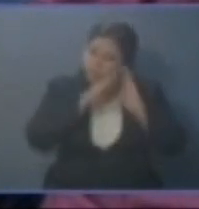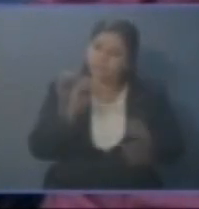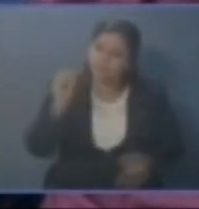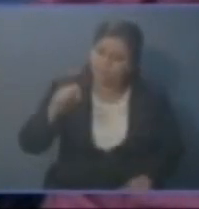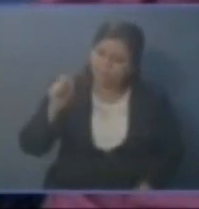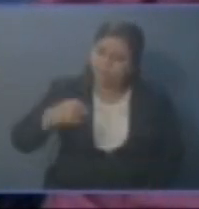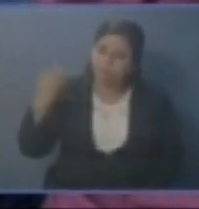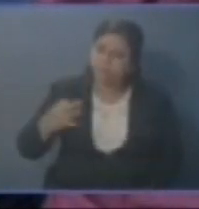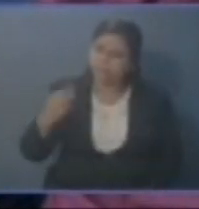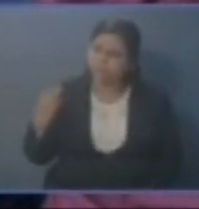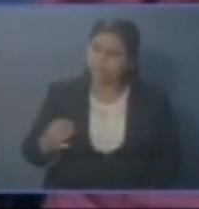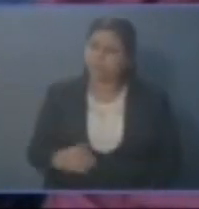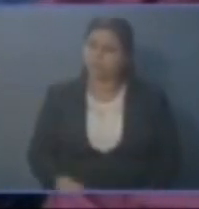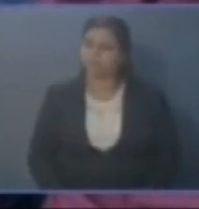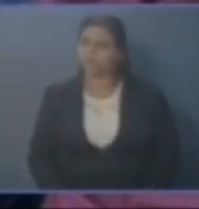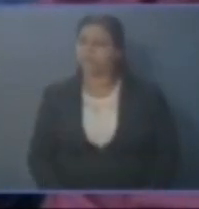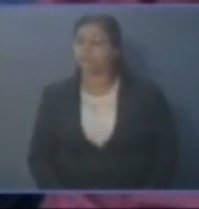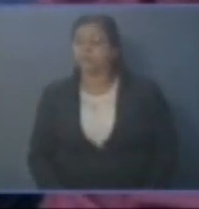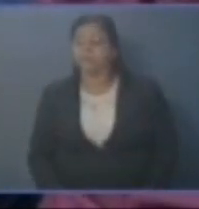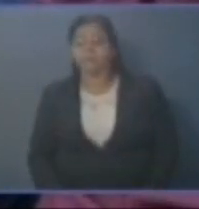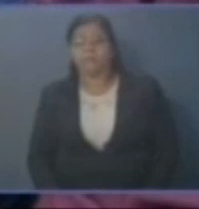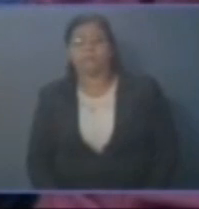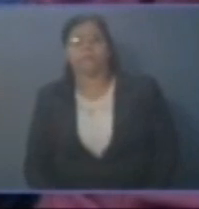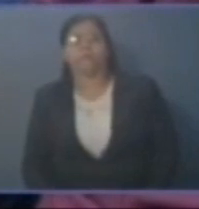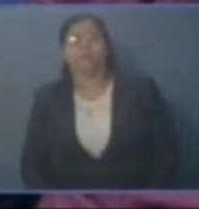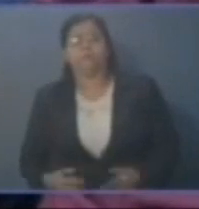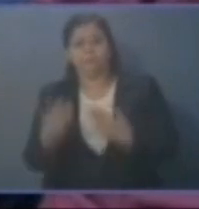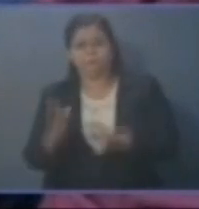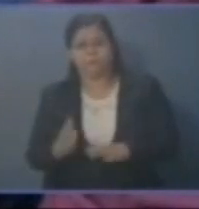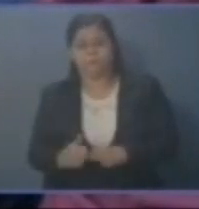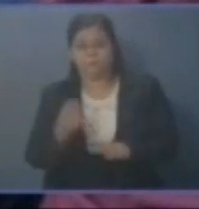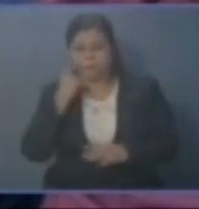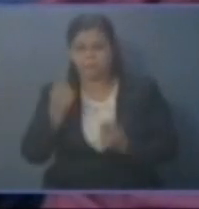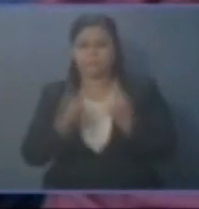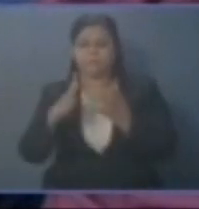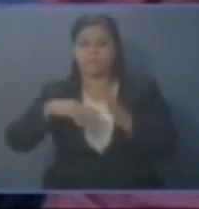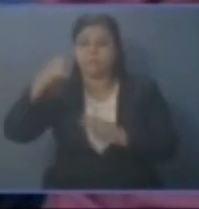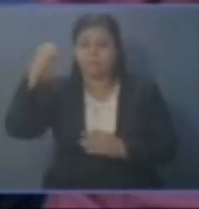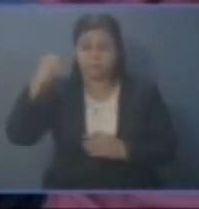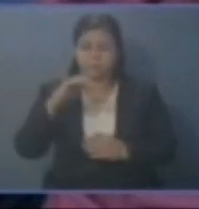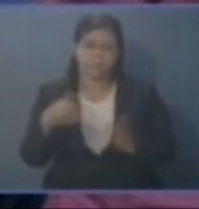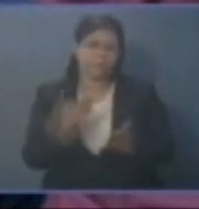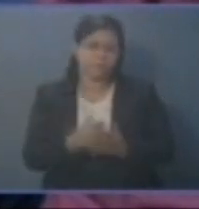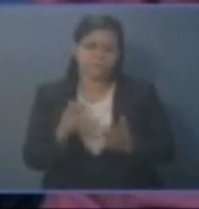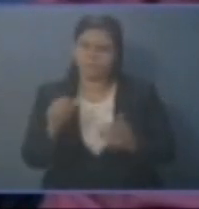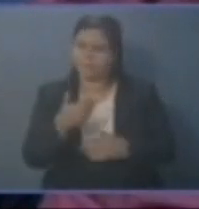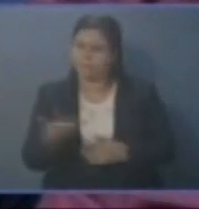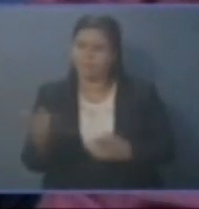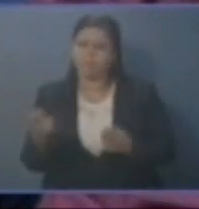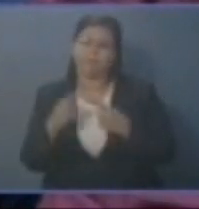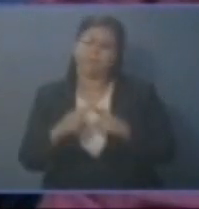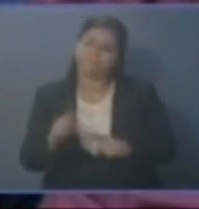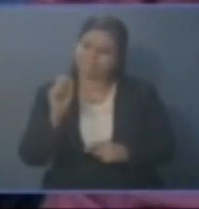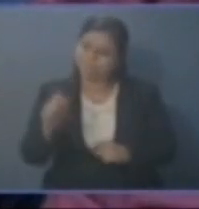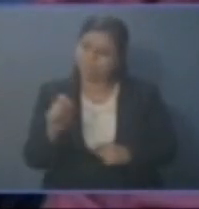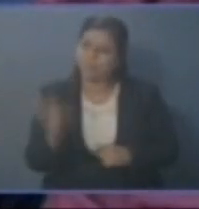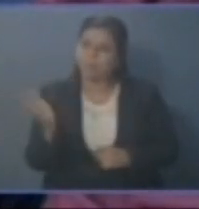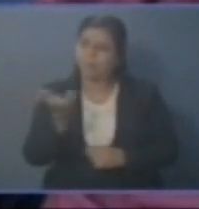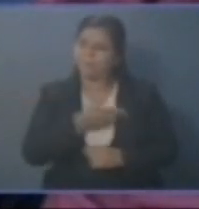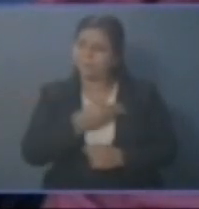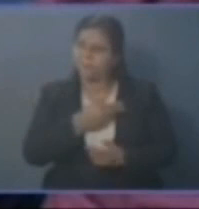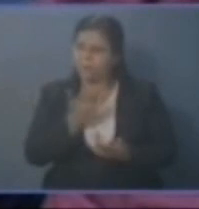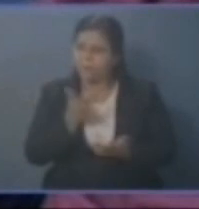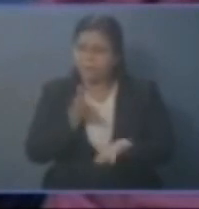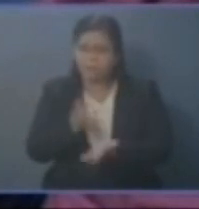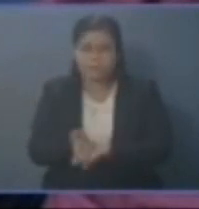definitivamente, ¿verdad? Y todo. Es que había prioridad y que había otros tipos de abordaje. El punto es que llegamos